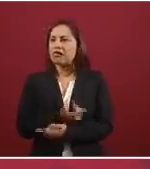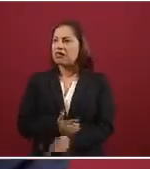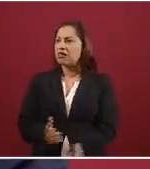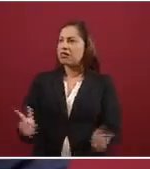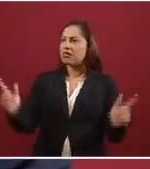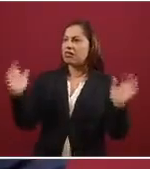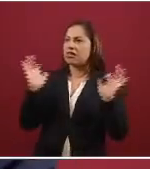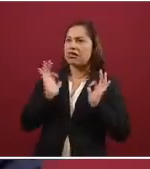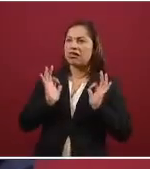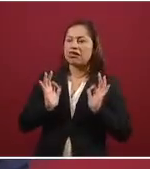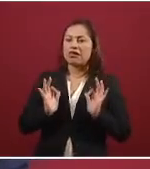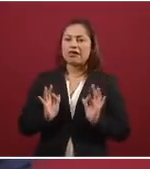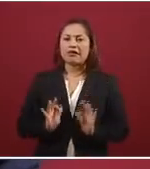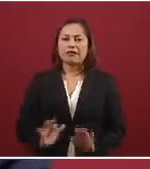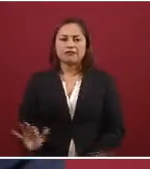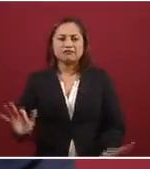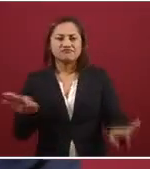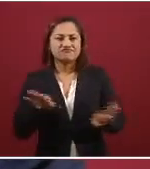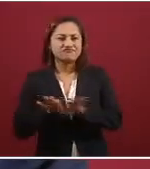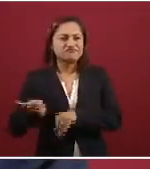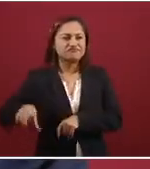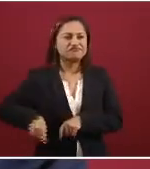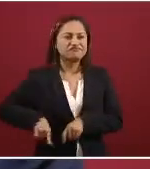y a la disipación,